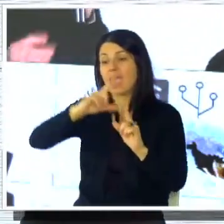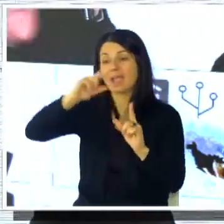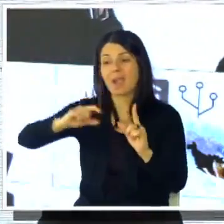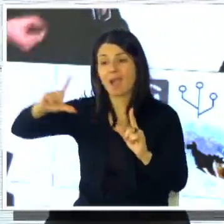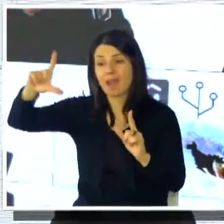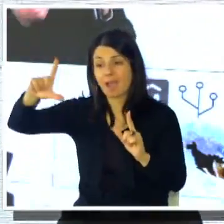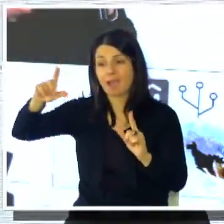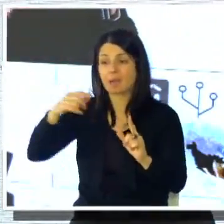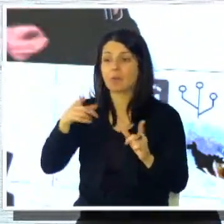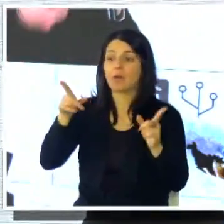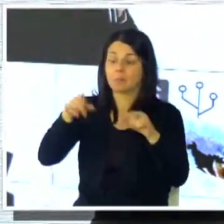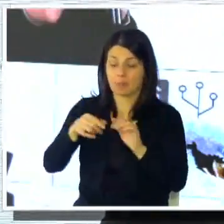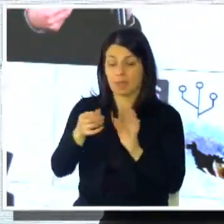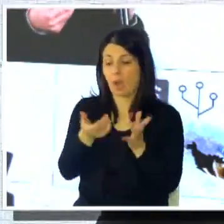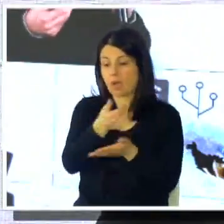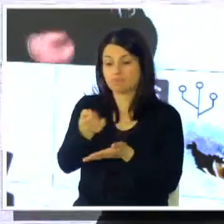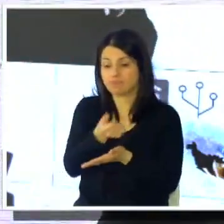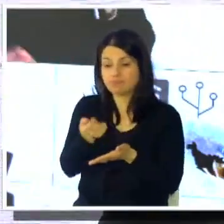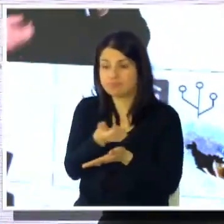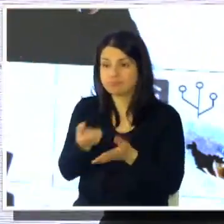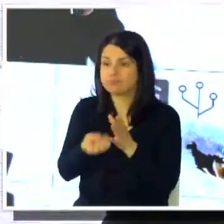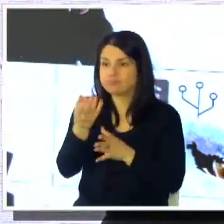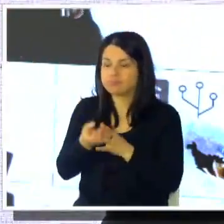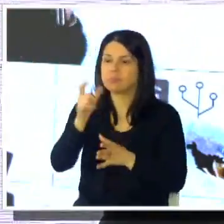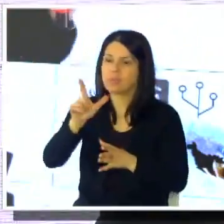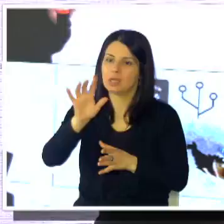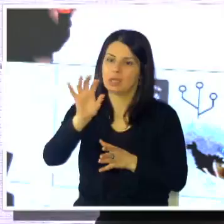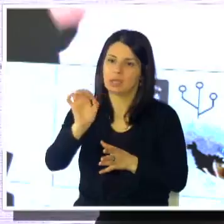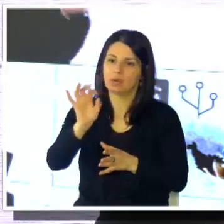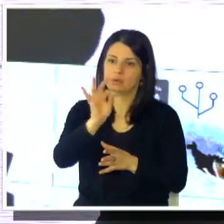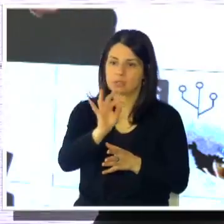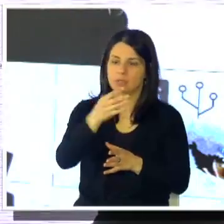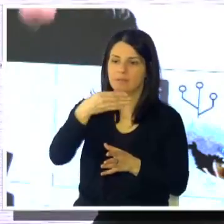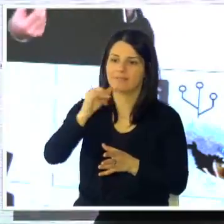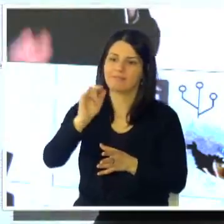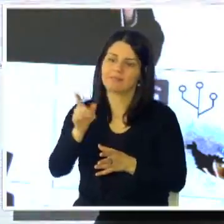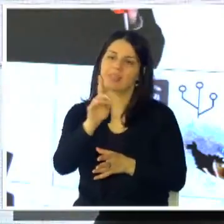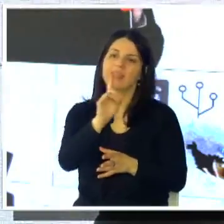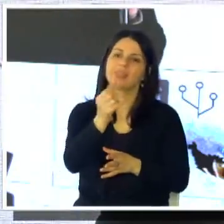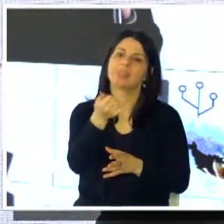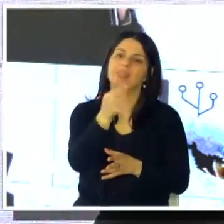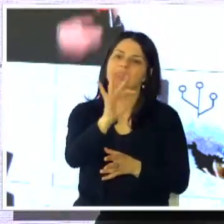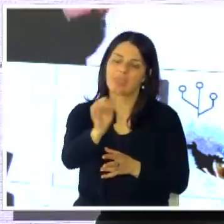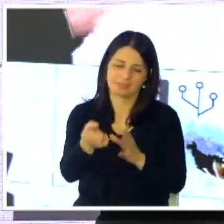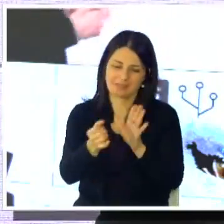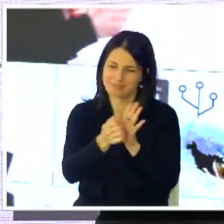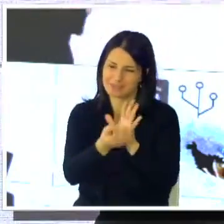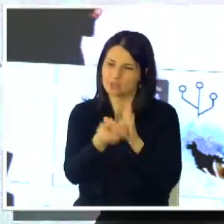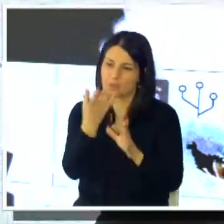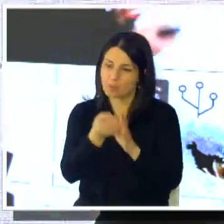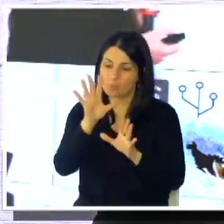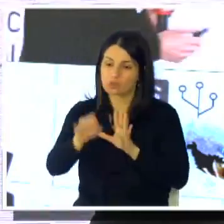el advenimiento de los dispositivos móviles, el IoT, el Big Data, etc., todo